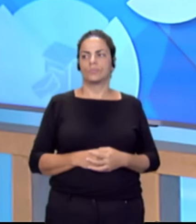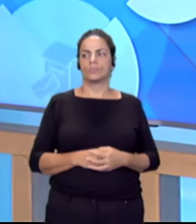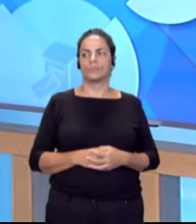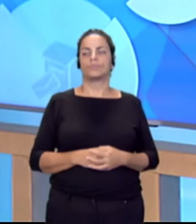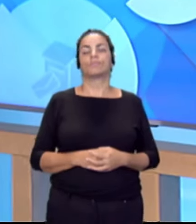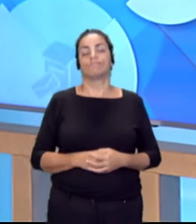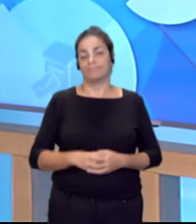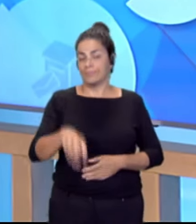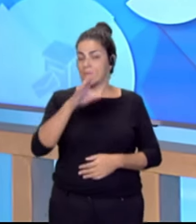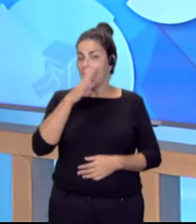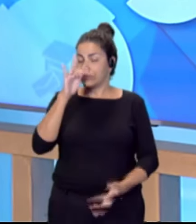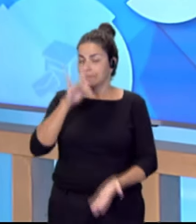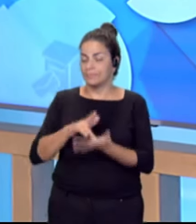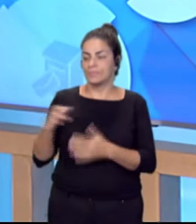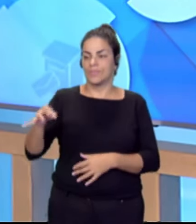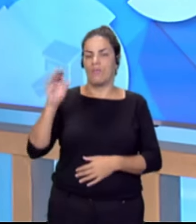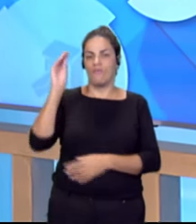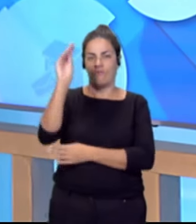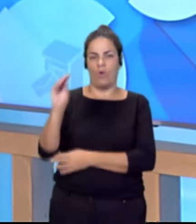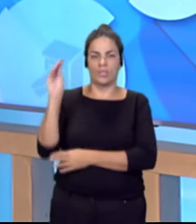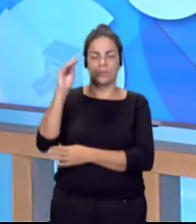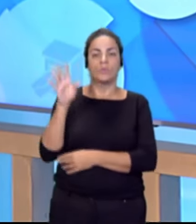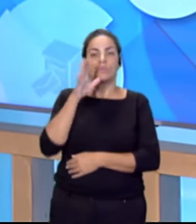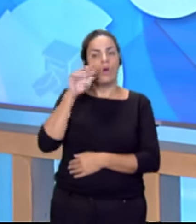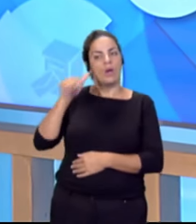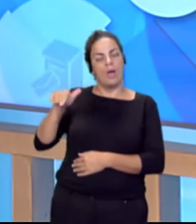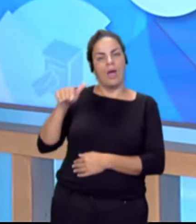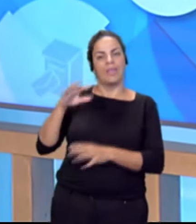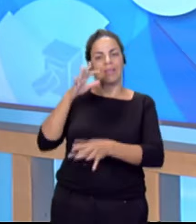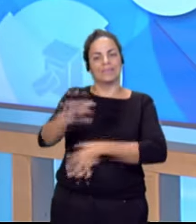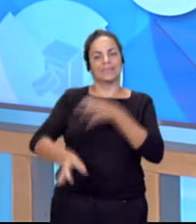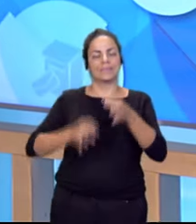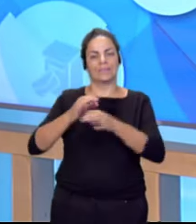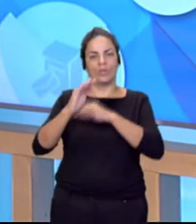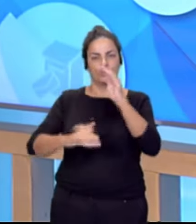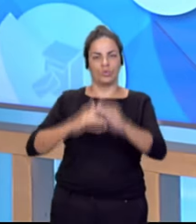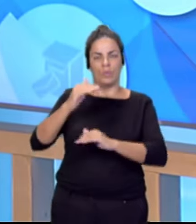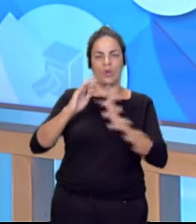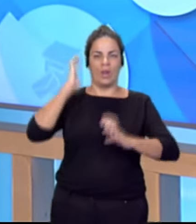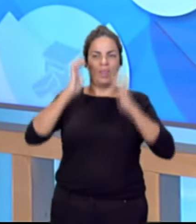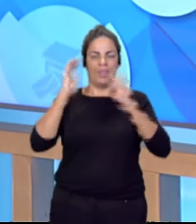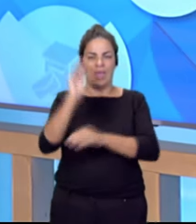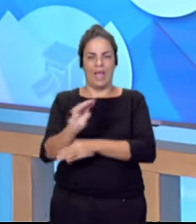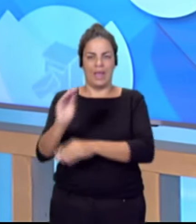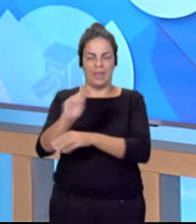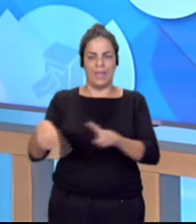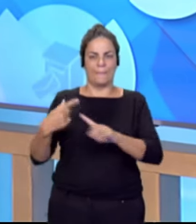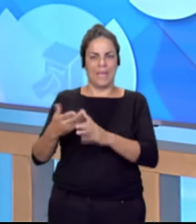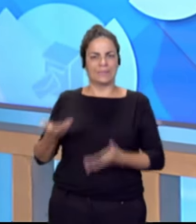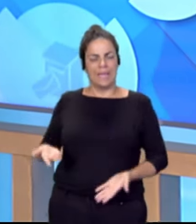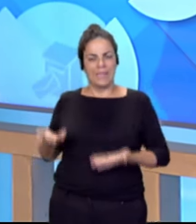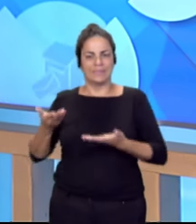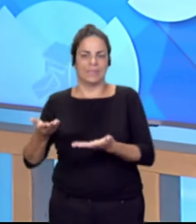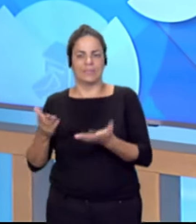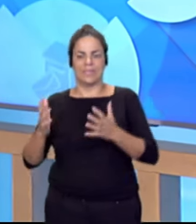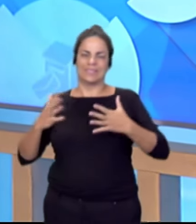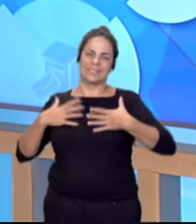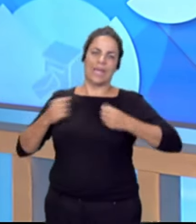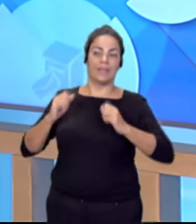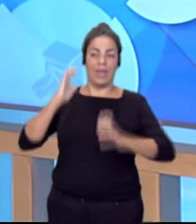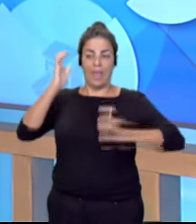Vamos ahora hasta la isla de Fuerteventura, donde se imparte el ciclo superior de ganadería y asistencia en sanidad animal. Es